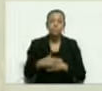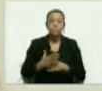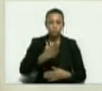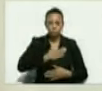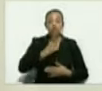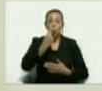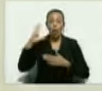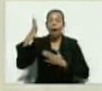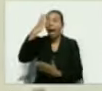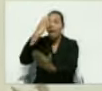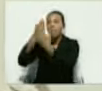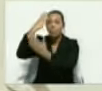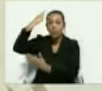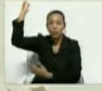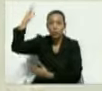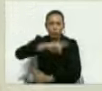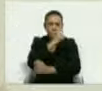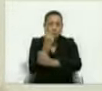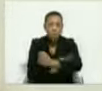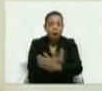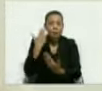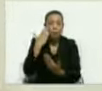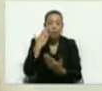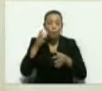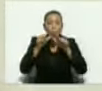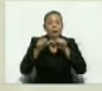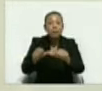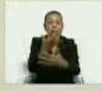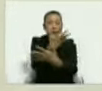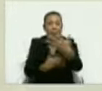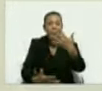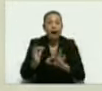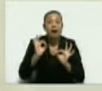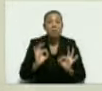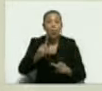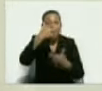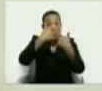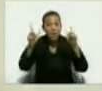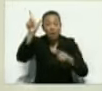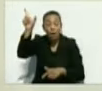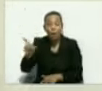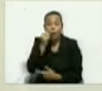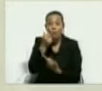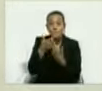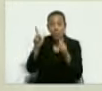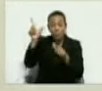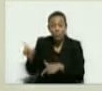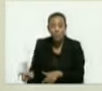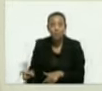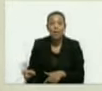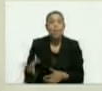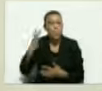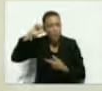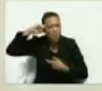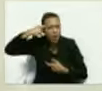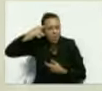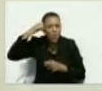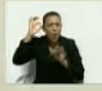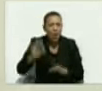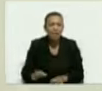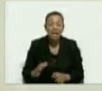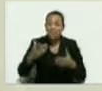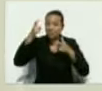Juro ante Dios Todopoderoso, por el legado infinito de nuestro libertador Simón Bolívar, por la memoria histórica de